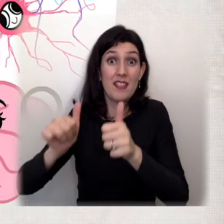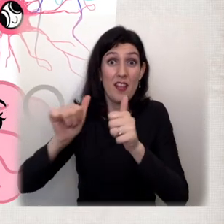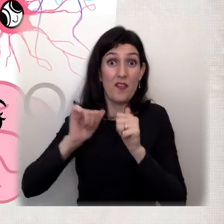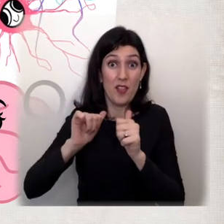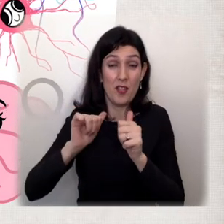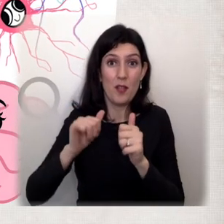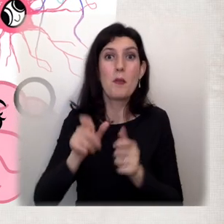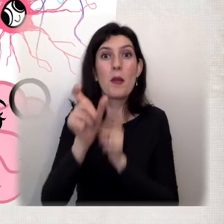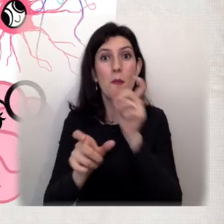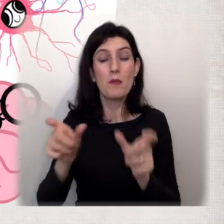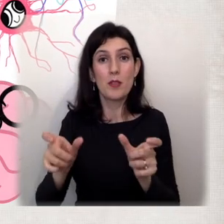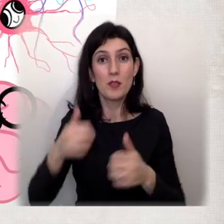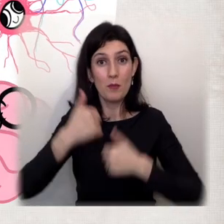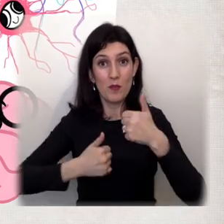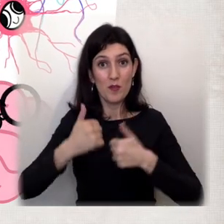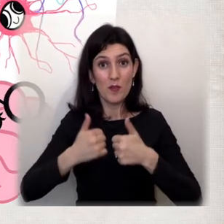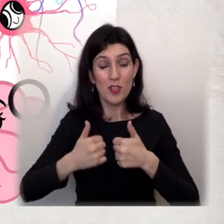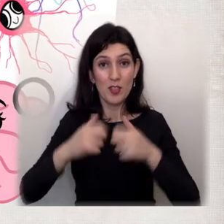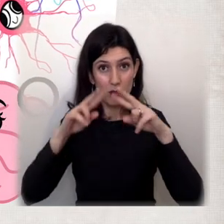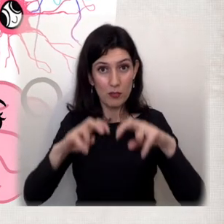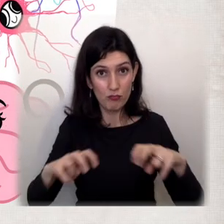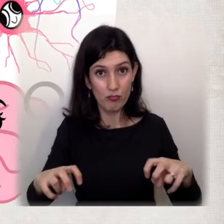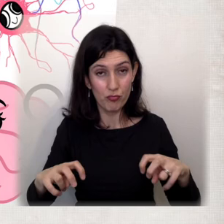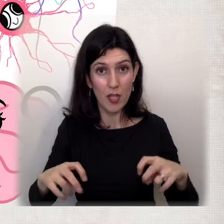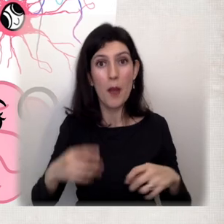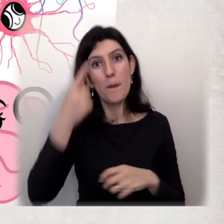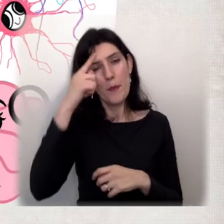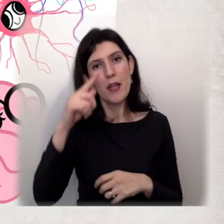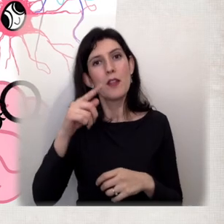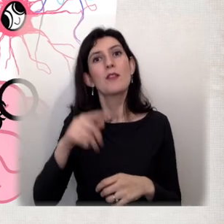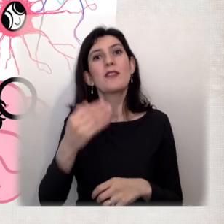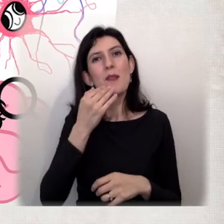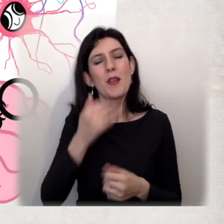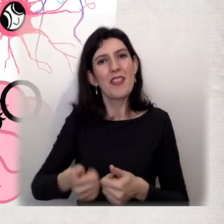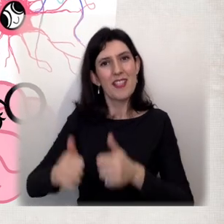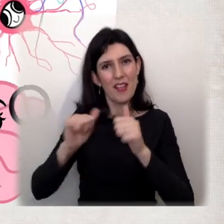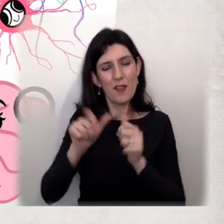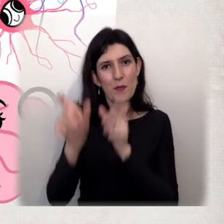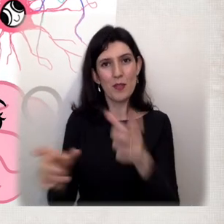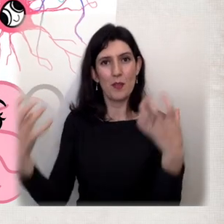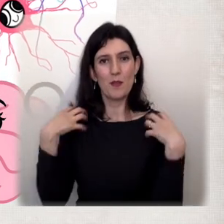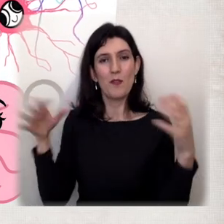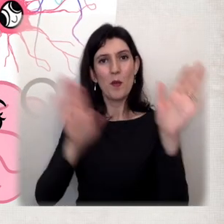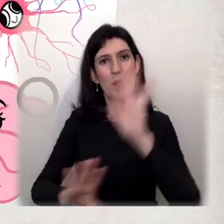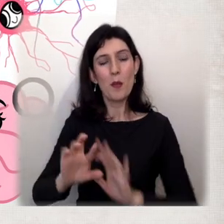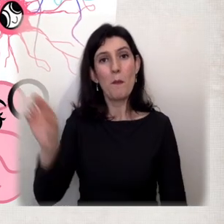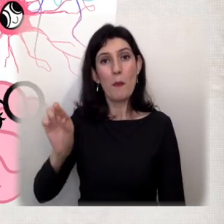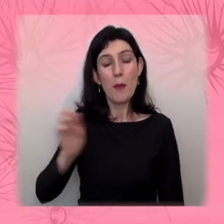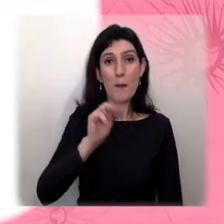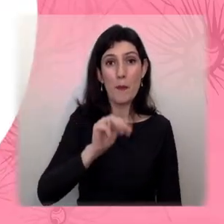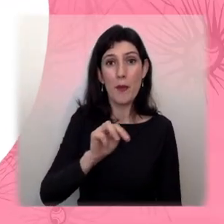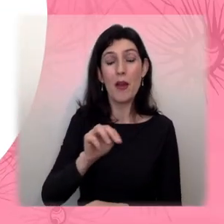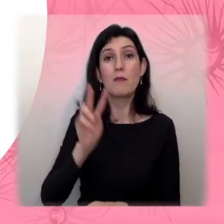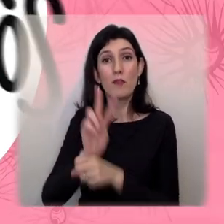es un desafío para quienes son cuidadores, padres, profesores, compañeros y amigos de niños y niñas con un desarrollo atípico a nivel